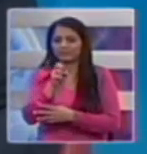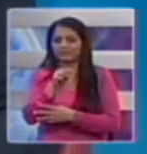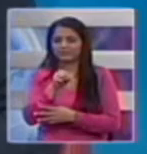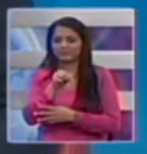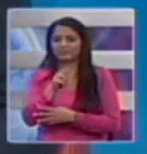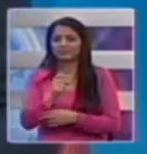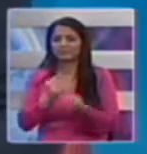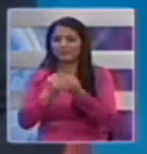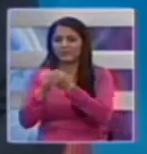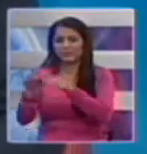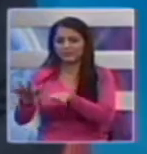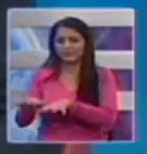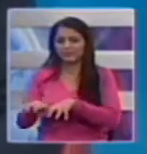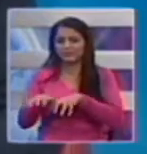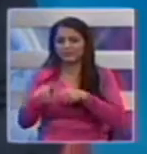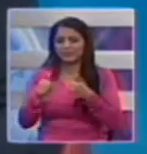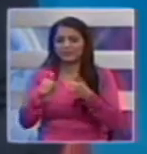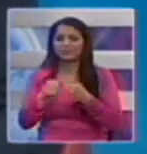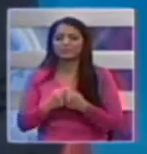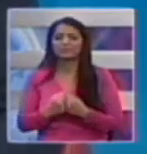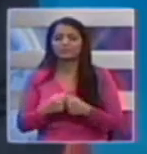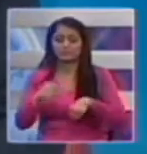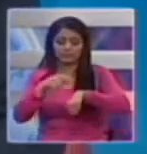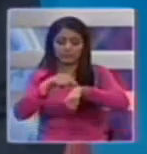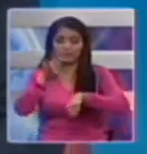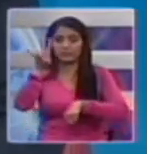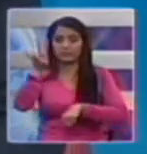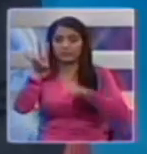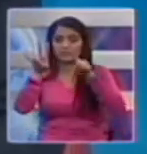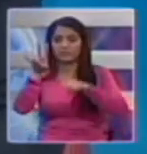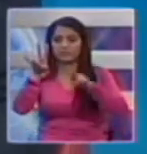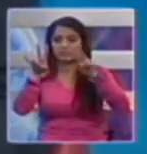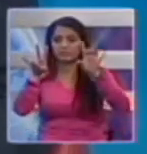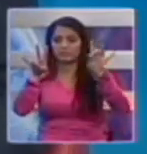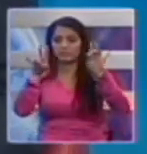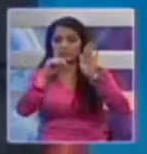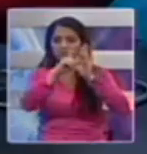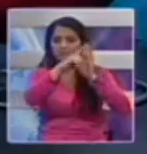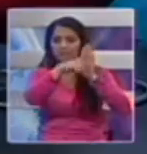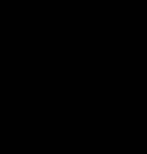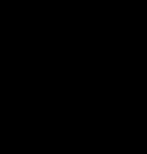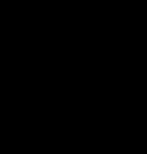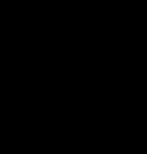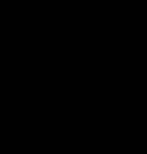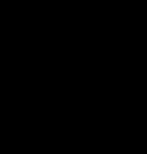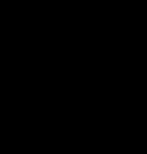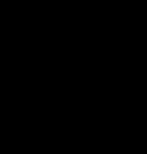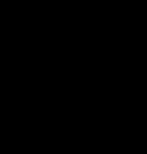movimiento político. Son las 7 de la mañana con 28 minutos. La pausa, ya regresamos.